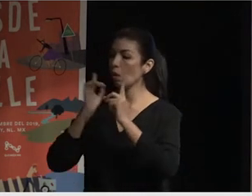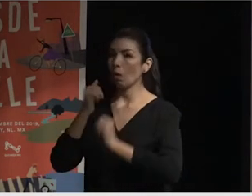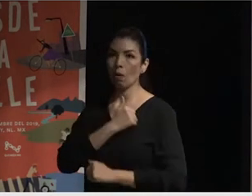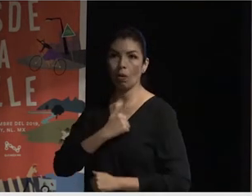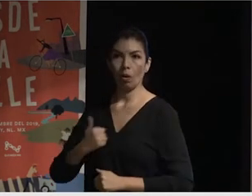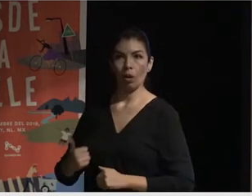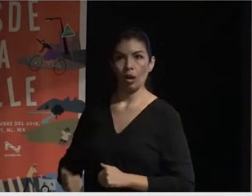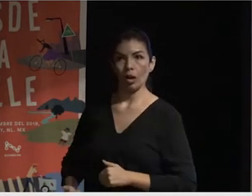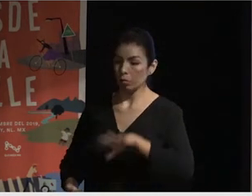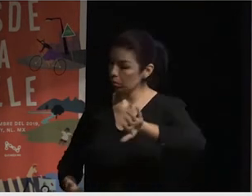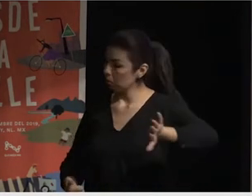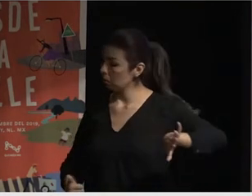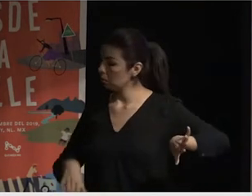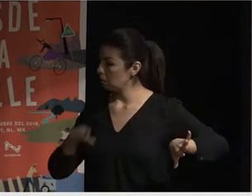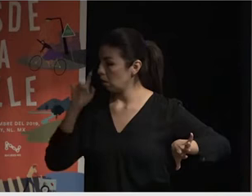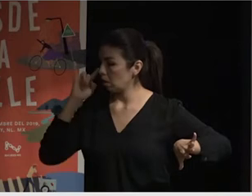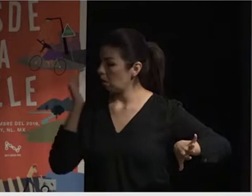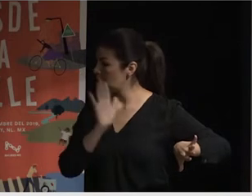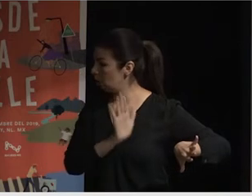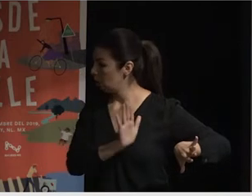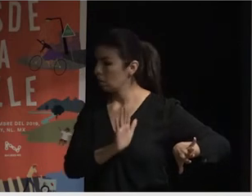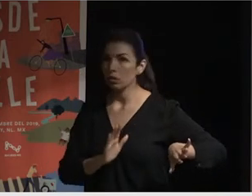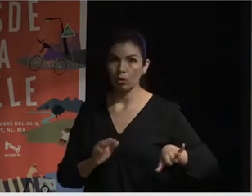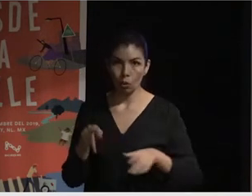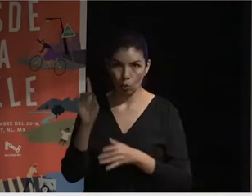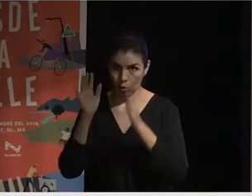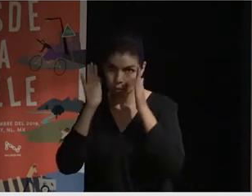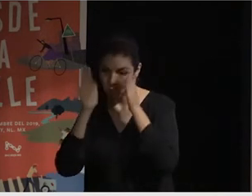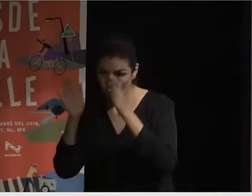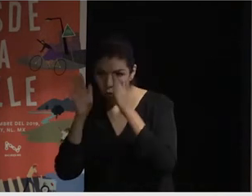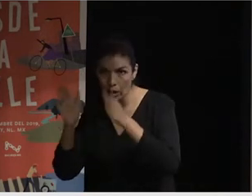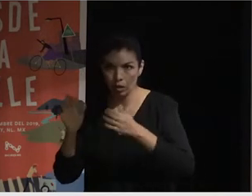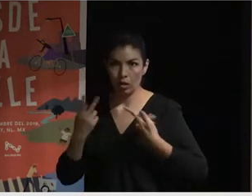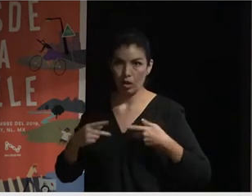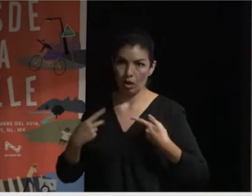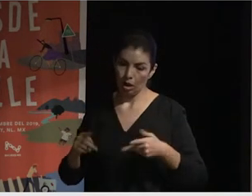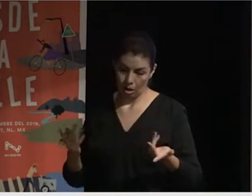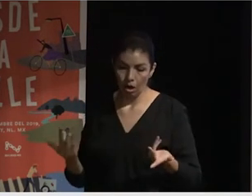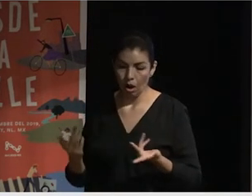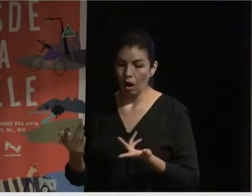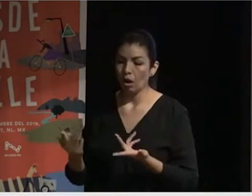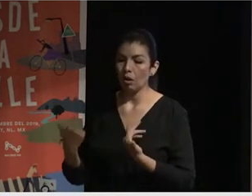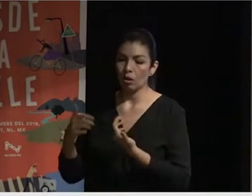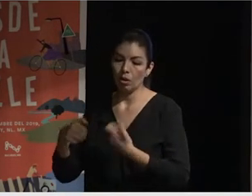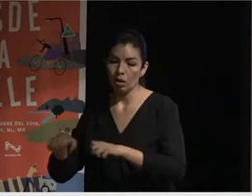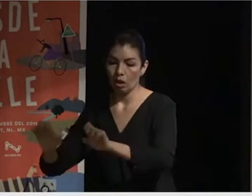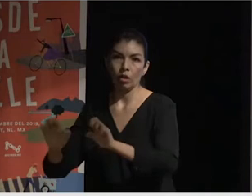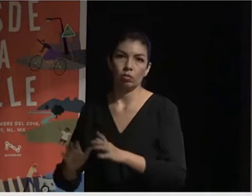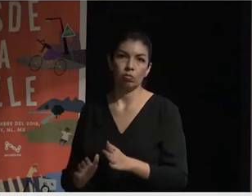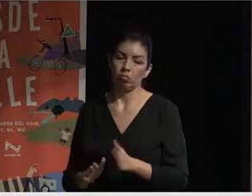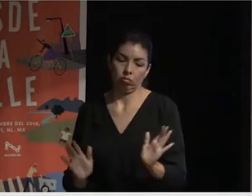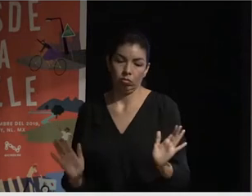hicieron las personas ahí? Lo conecto con otro caso, los franeleros en la Roma Condesa, cuando llega el discurso de los parquímetros,